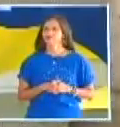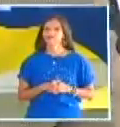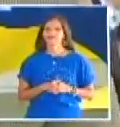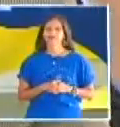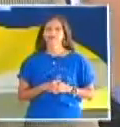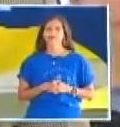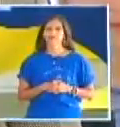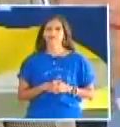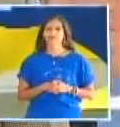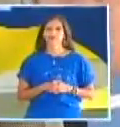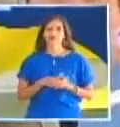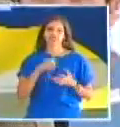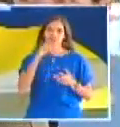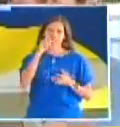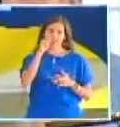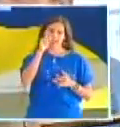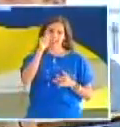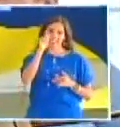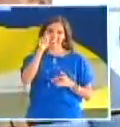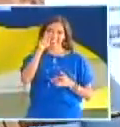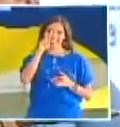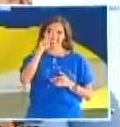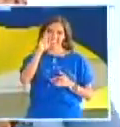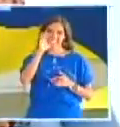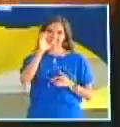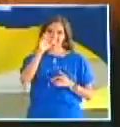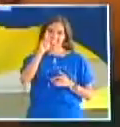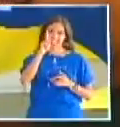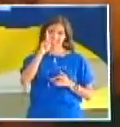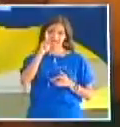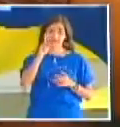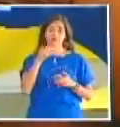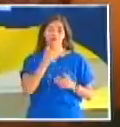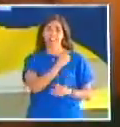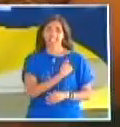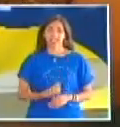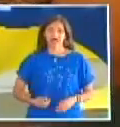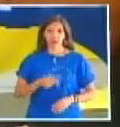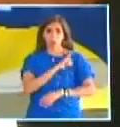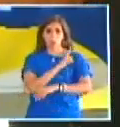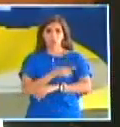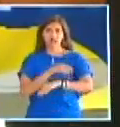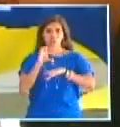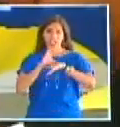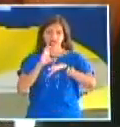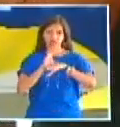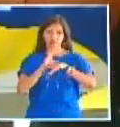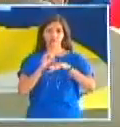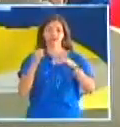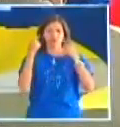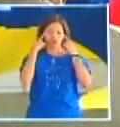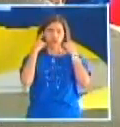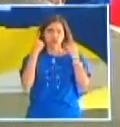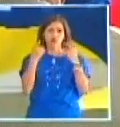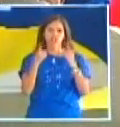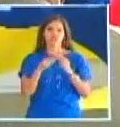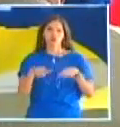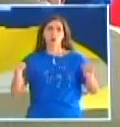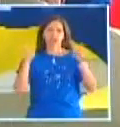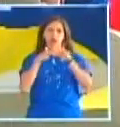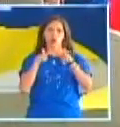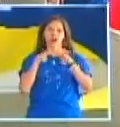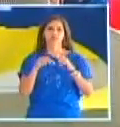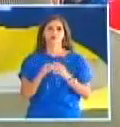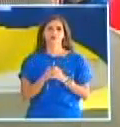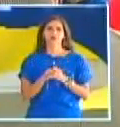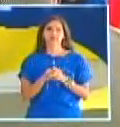Doctor Tarek William Saab, presidente del Poder Ciudadano. Yo sé de sus valores antiimperialistas y